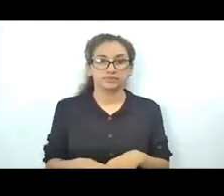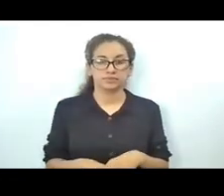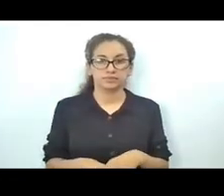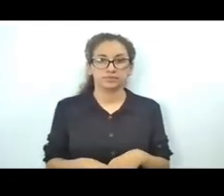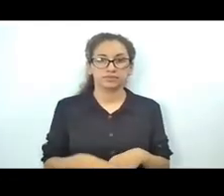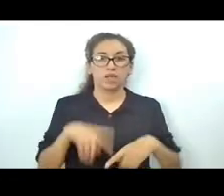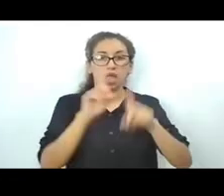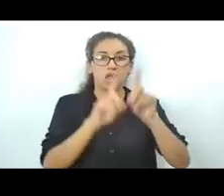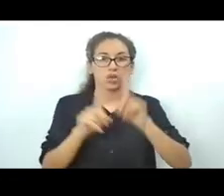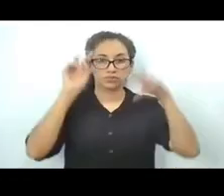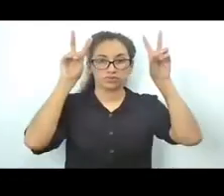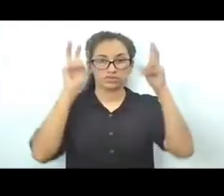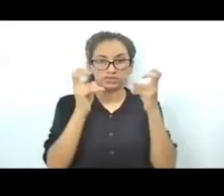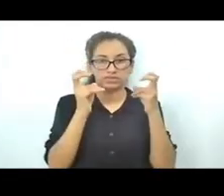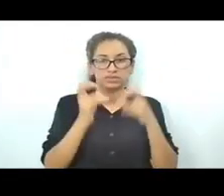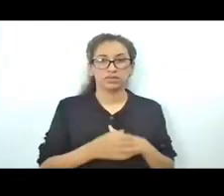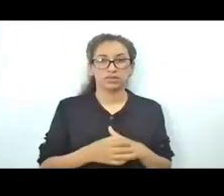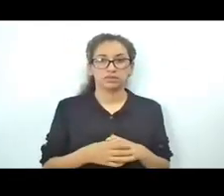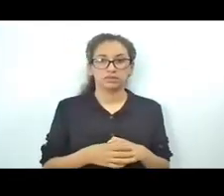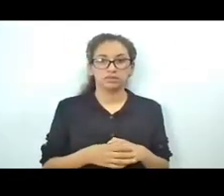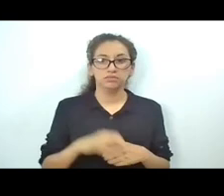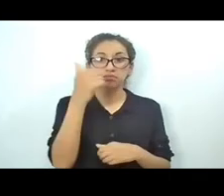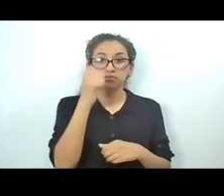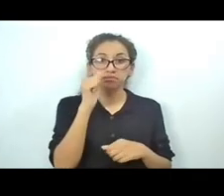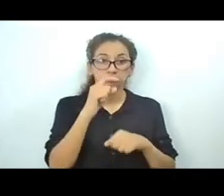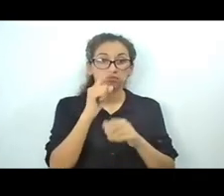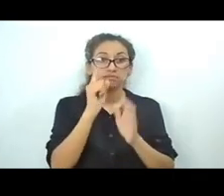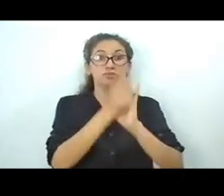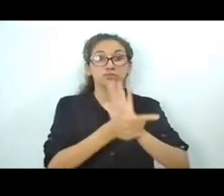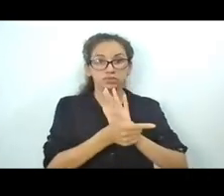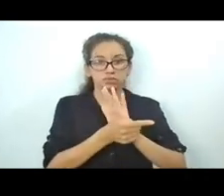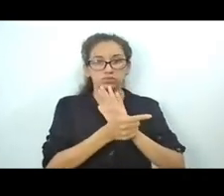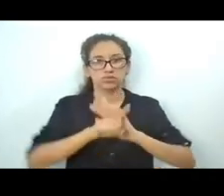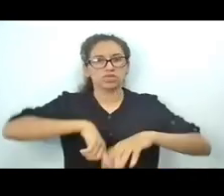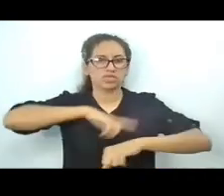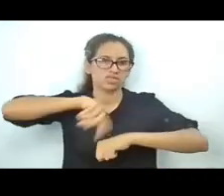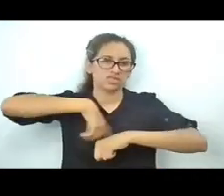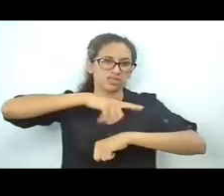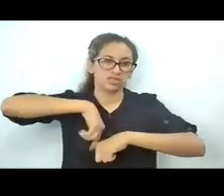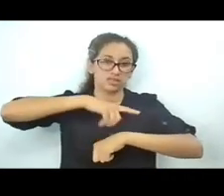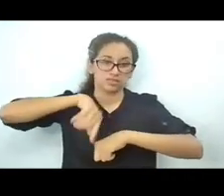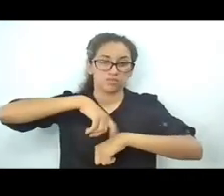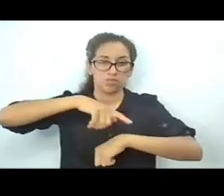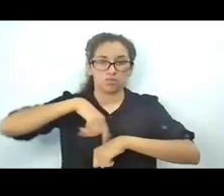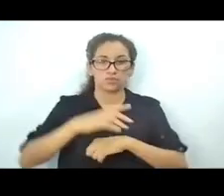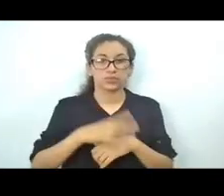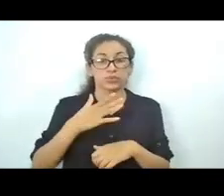algún tema en el cual, porque 10 minutos es bastante largo también el tema considerado. Yo